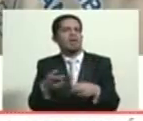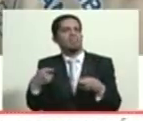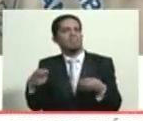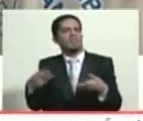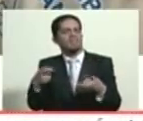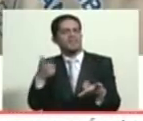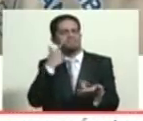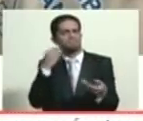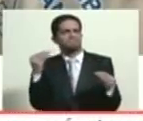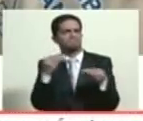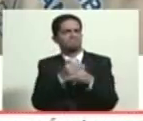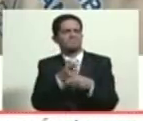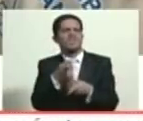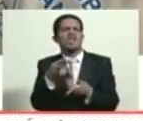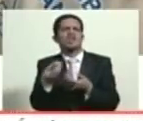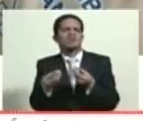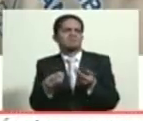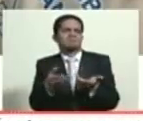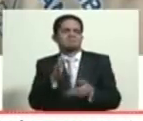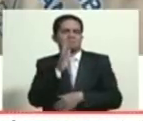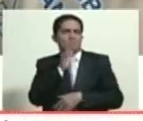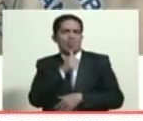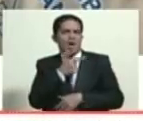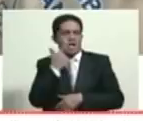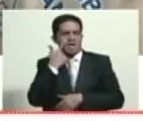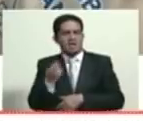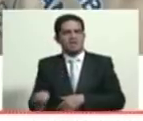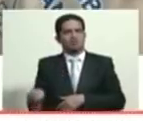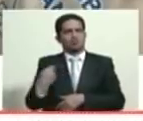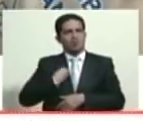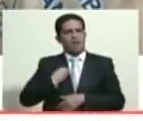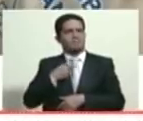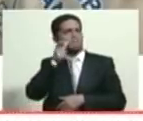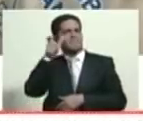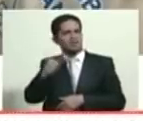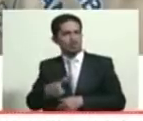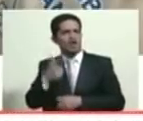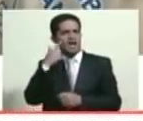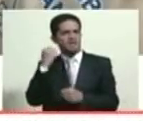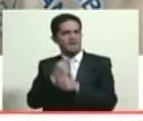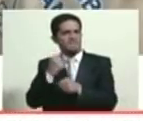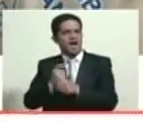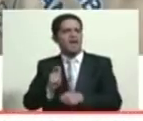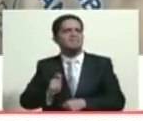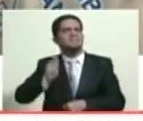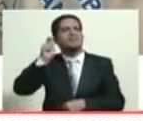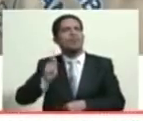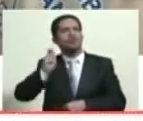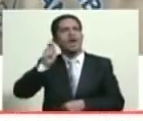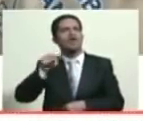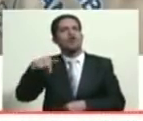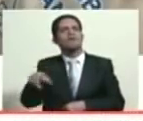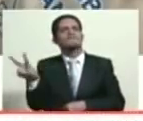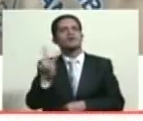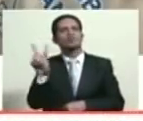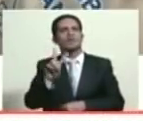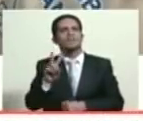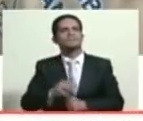se corresponde con el que puede financiar un funcionario diputado de nuestra República.